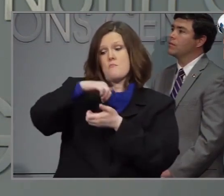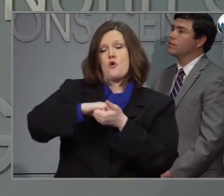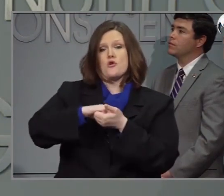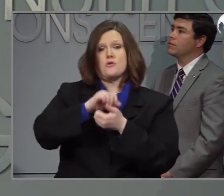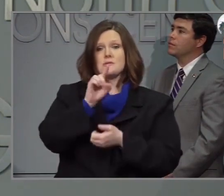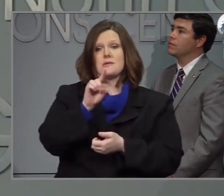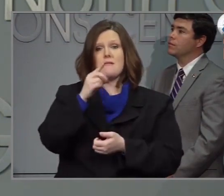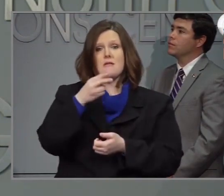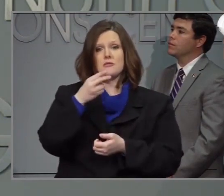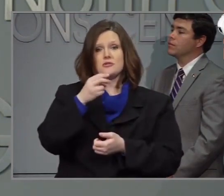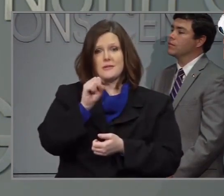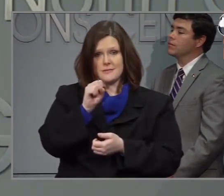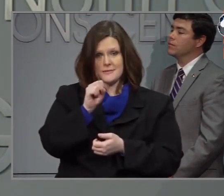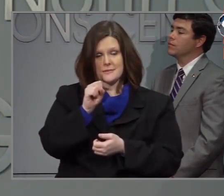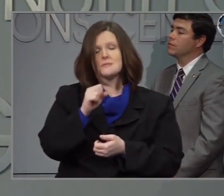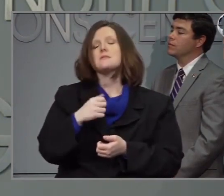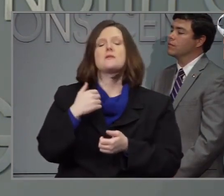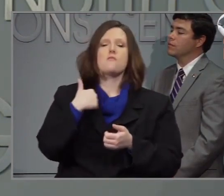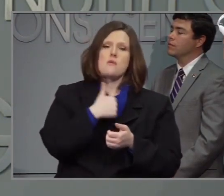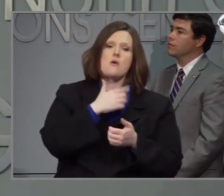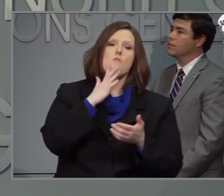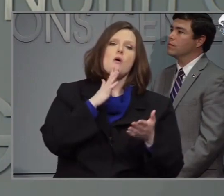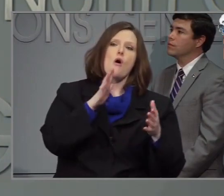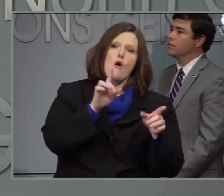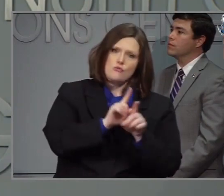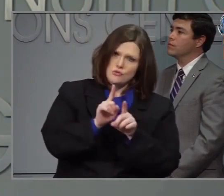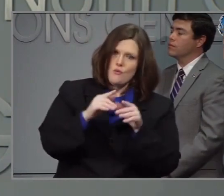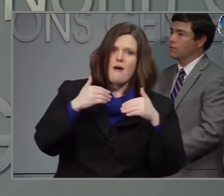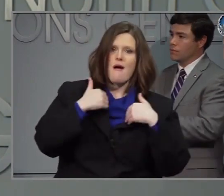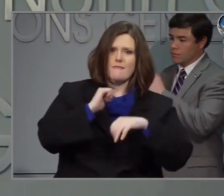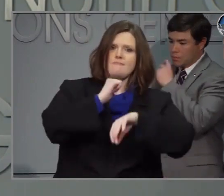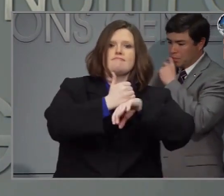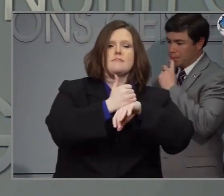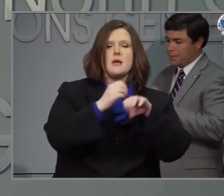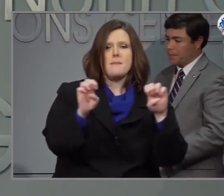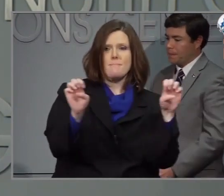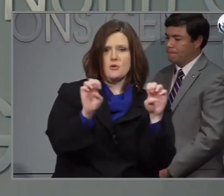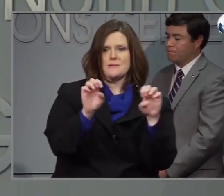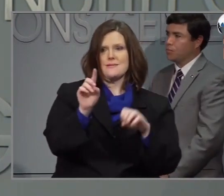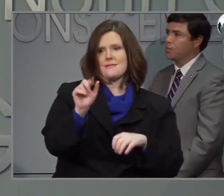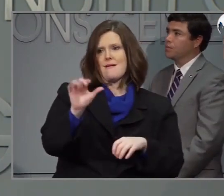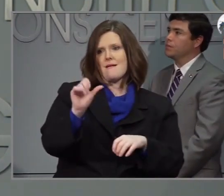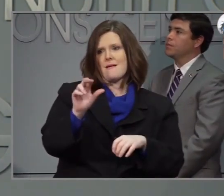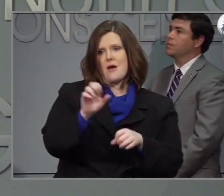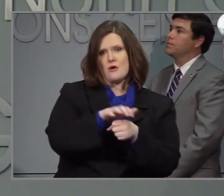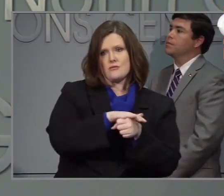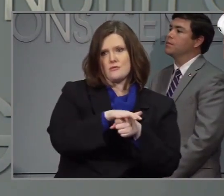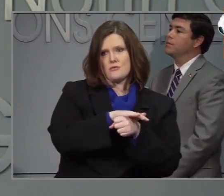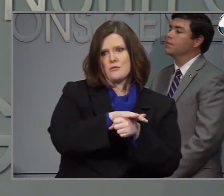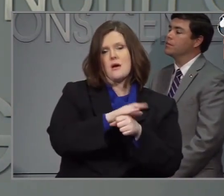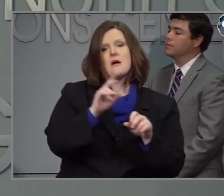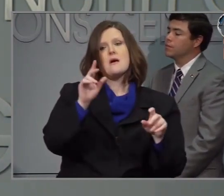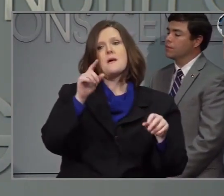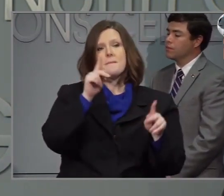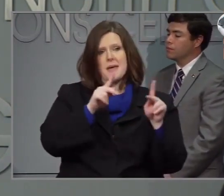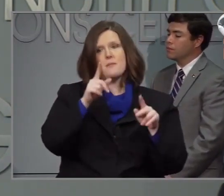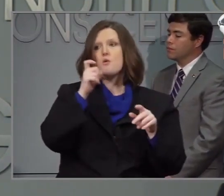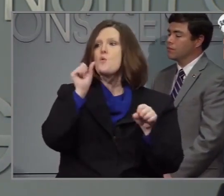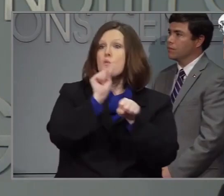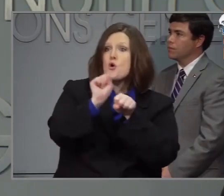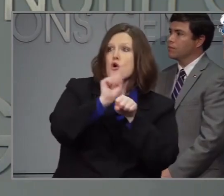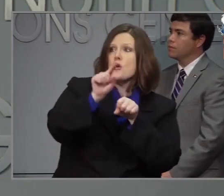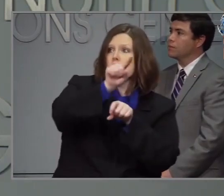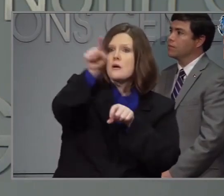alianza con dhl también van a servir como sitios de guardería de emergencia para todos